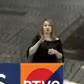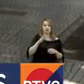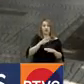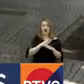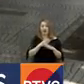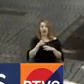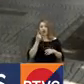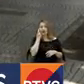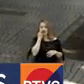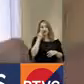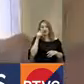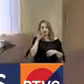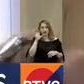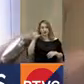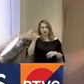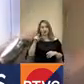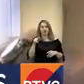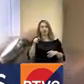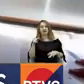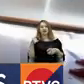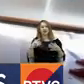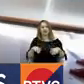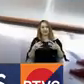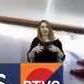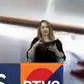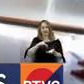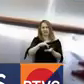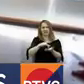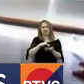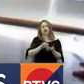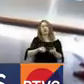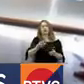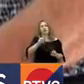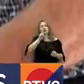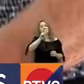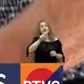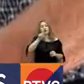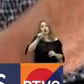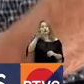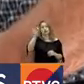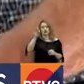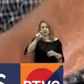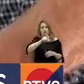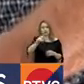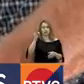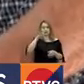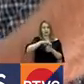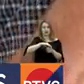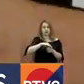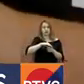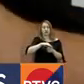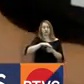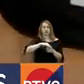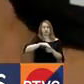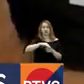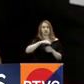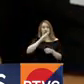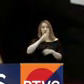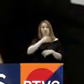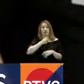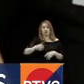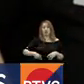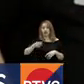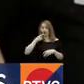en ese país donde hubo una participación del 71 por ciento de electores el mandatario llamó a la oposición